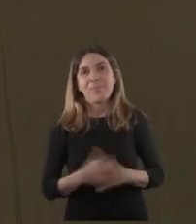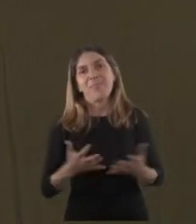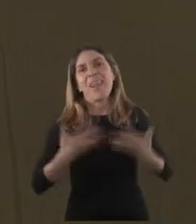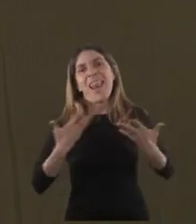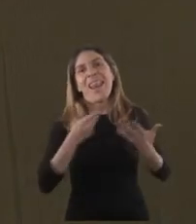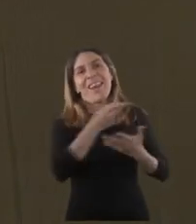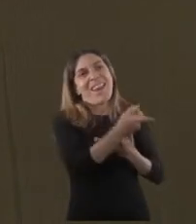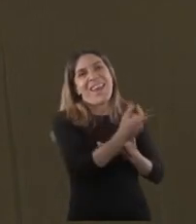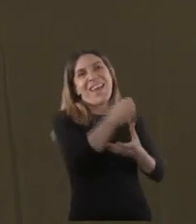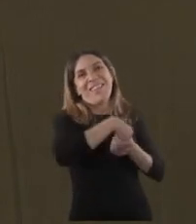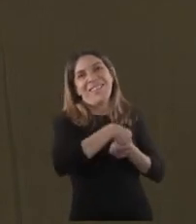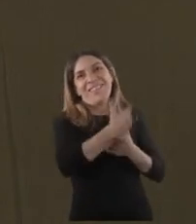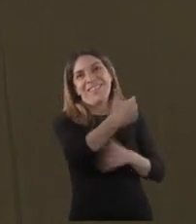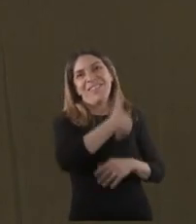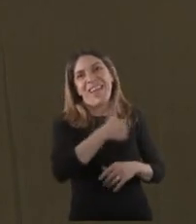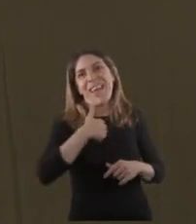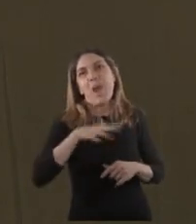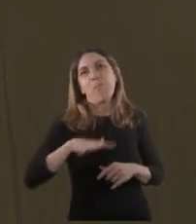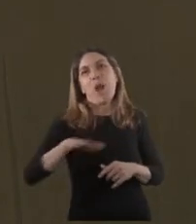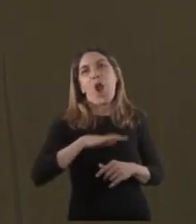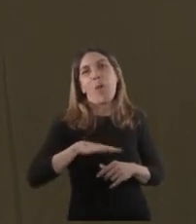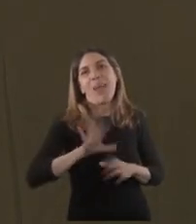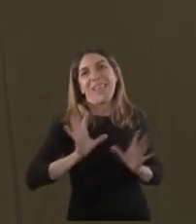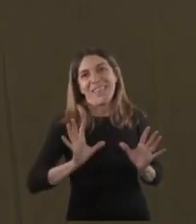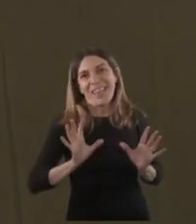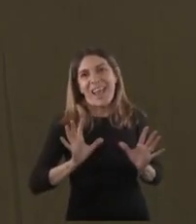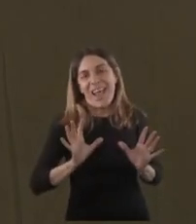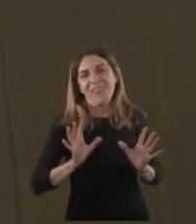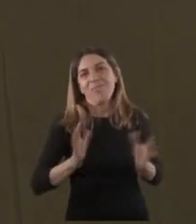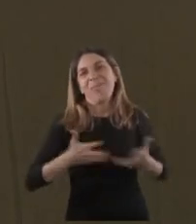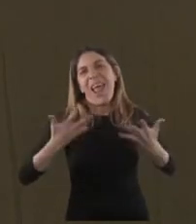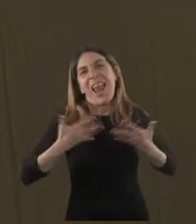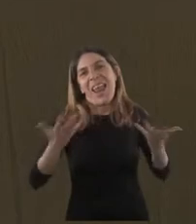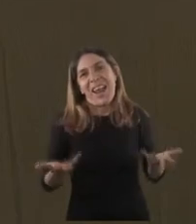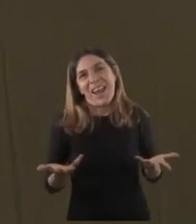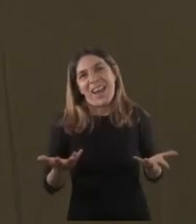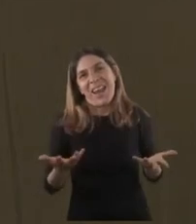tenerlo nuevamente en la provincia, una alegría que esté